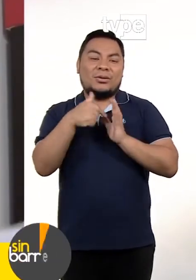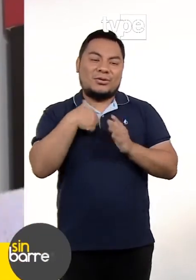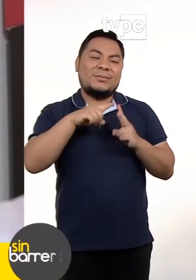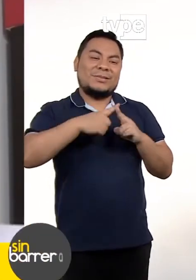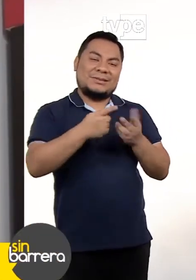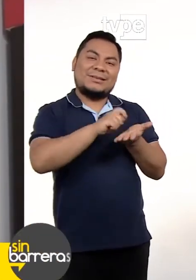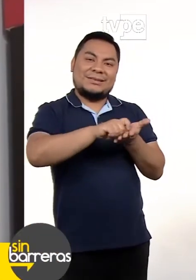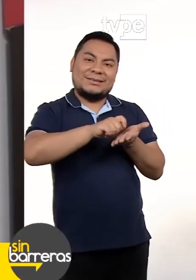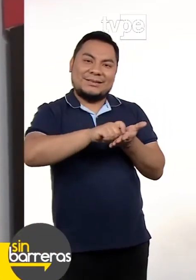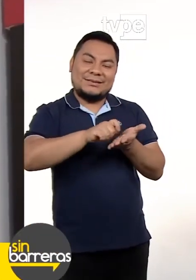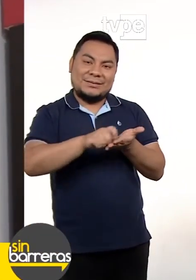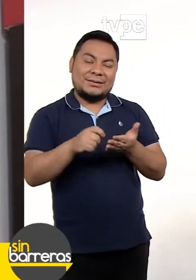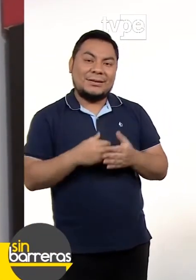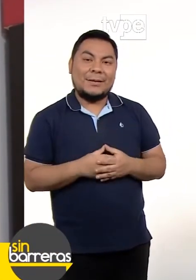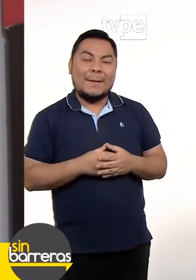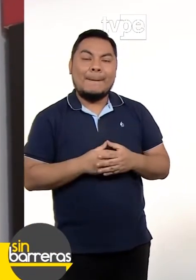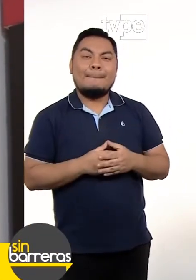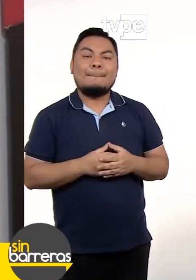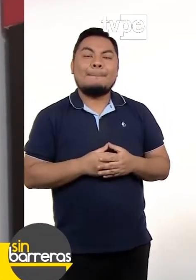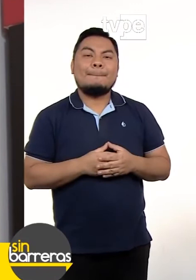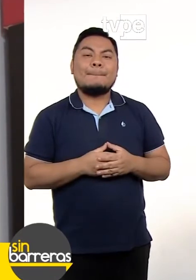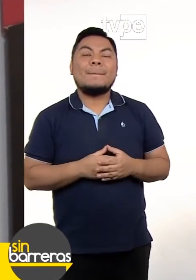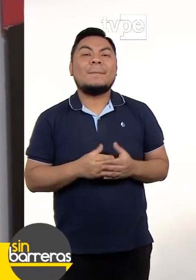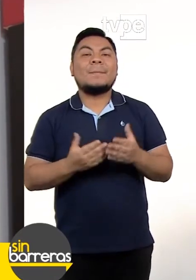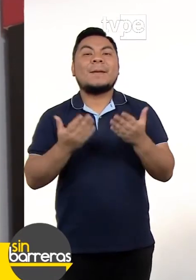empecé a escribir. Pero mi hijita,